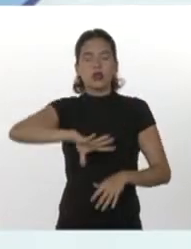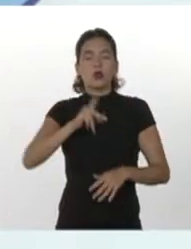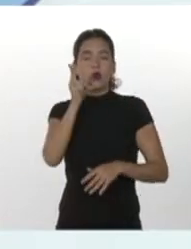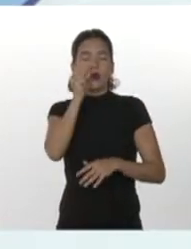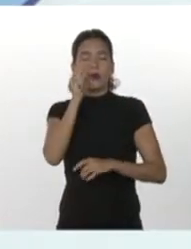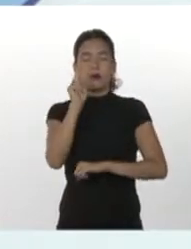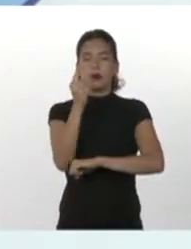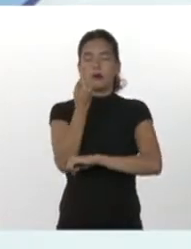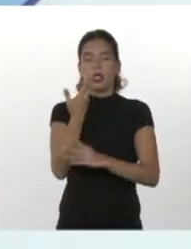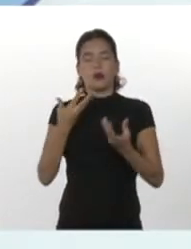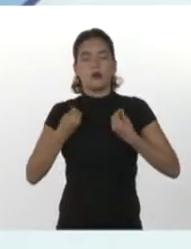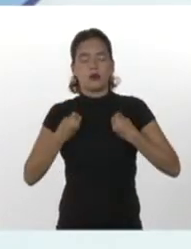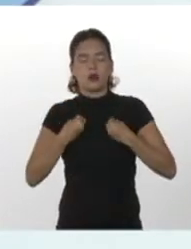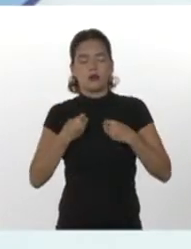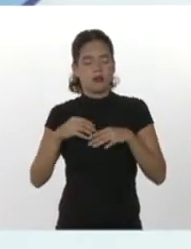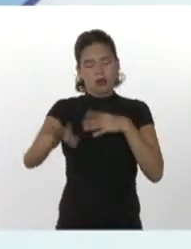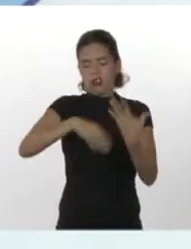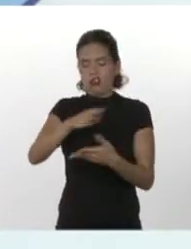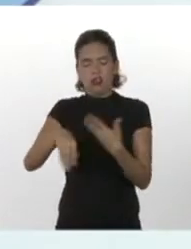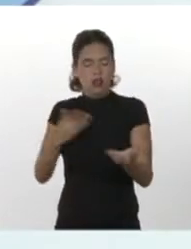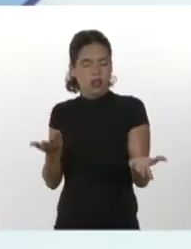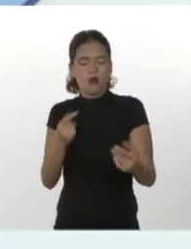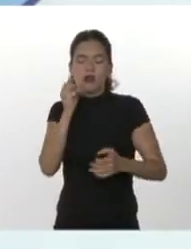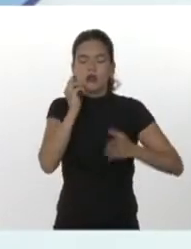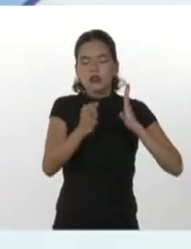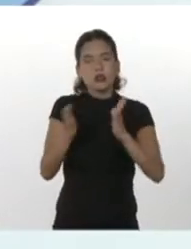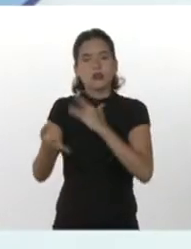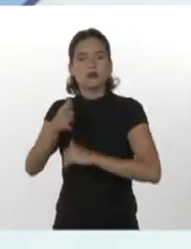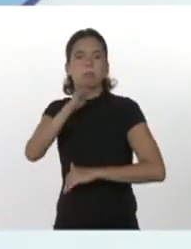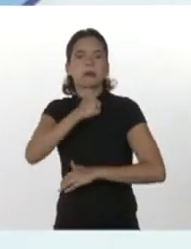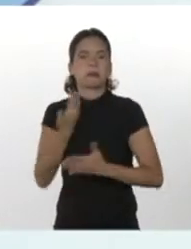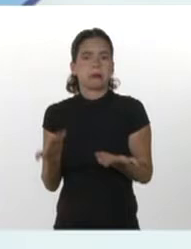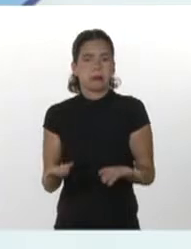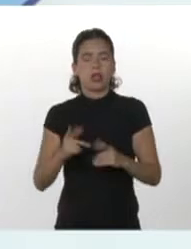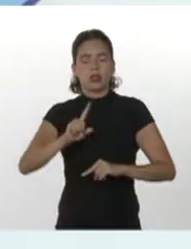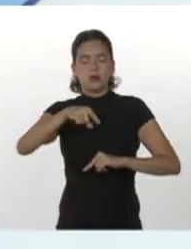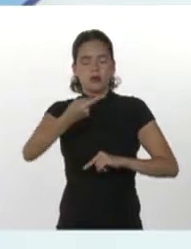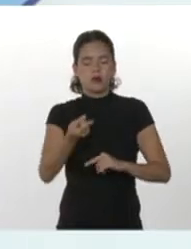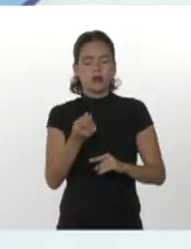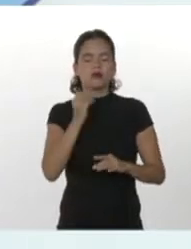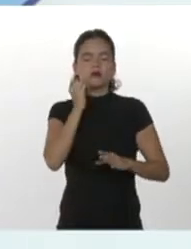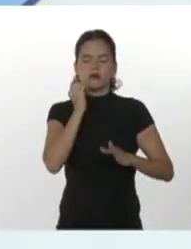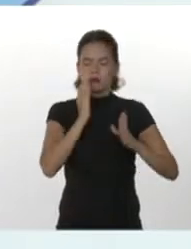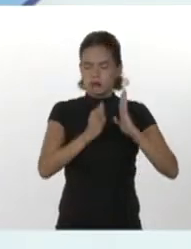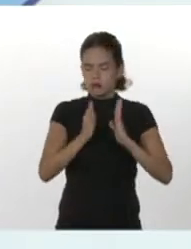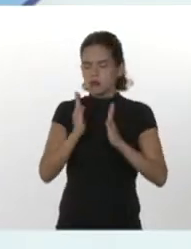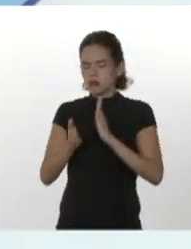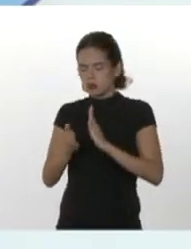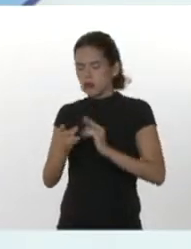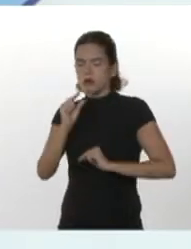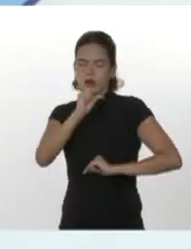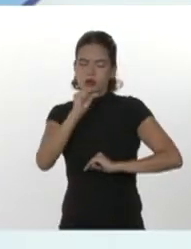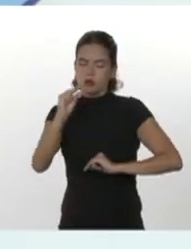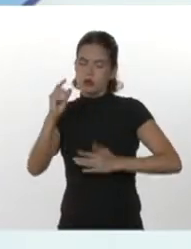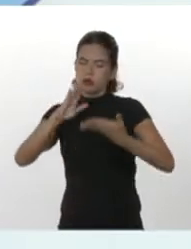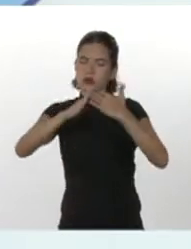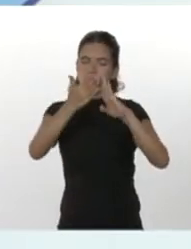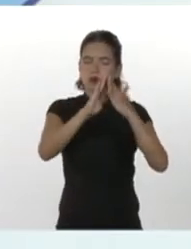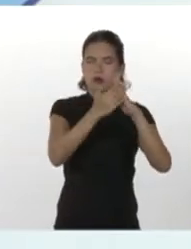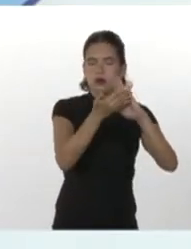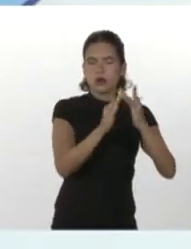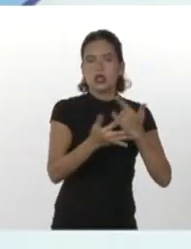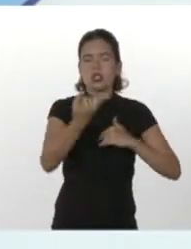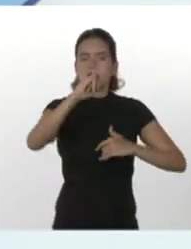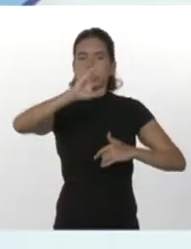hombres primero vivían como desorganizados, ¿verdad? Y luego fueron como que asentándose en comunidades, y una vez que